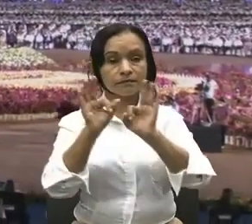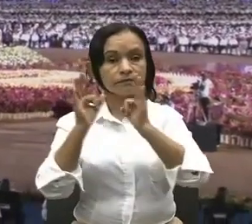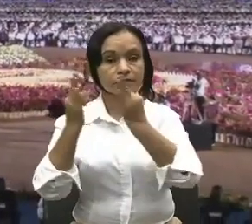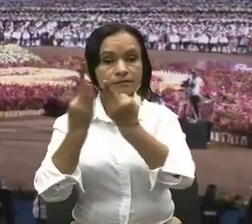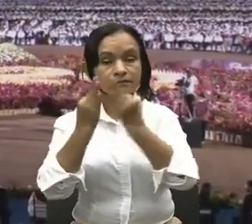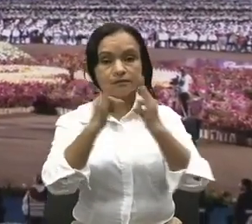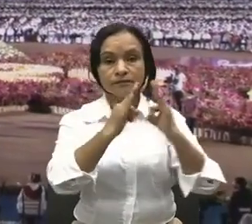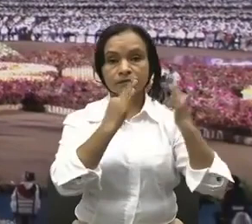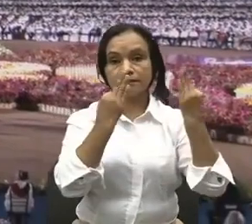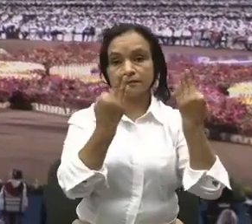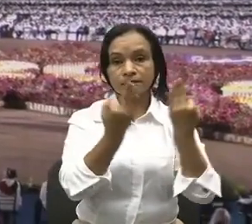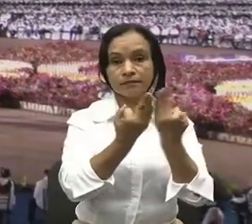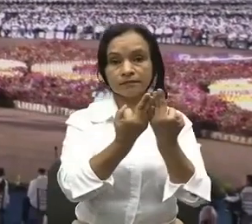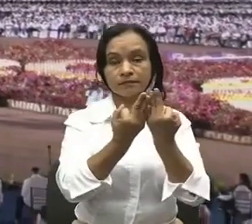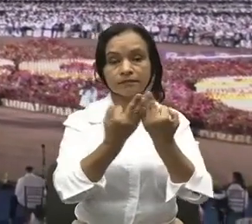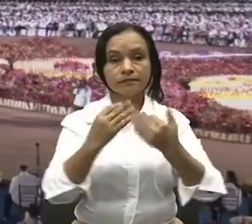familias,